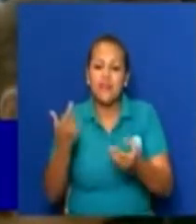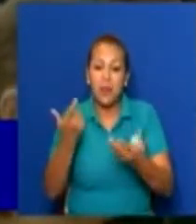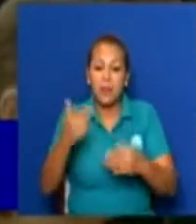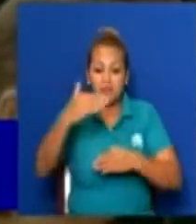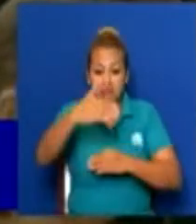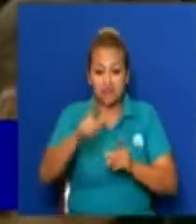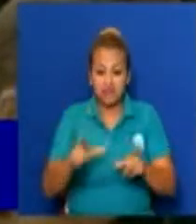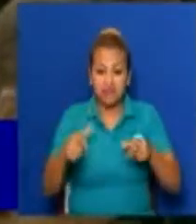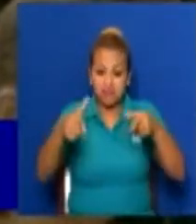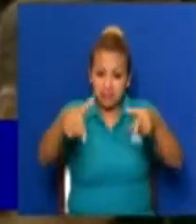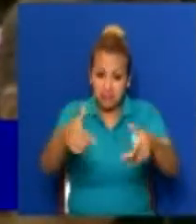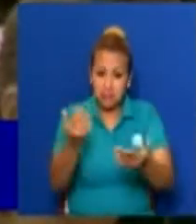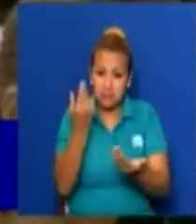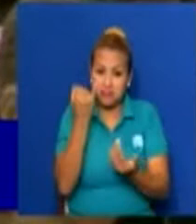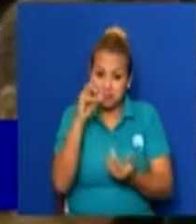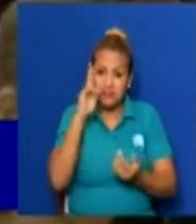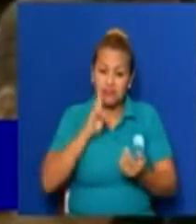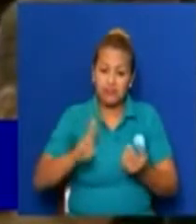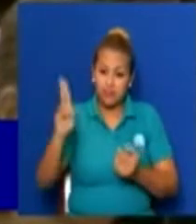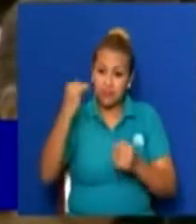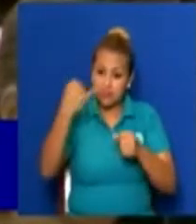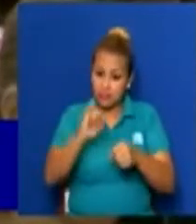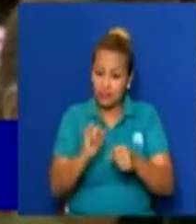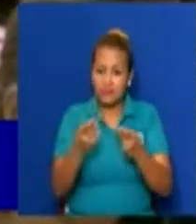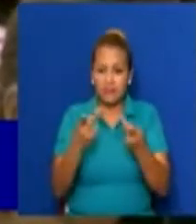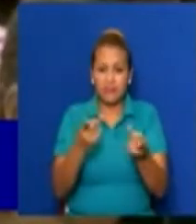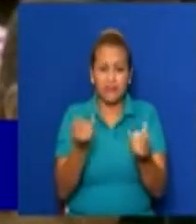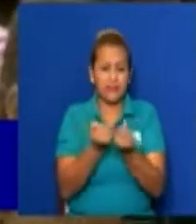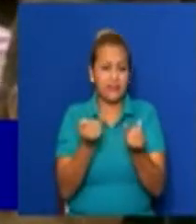esfuerzo, pero que no tienen oportunidad.